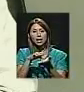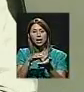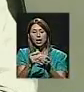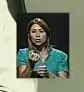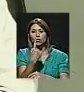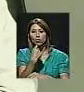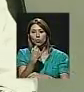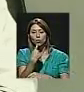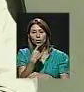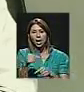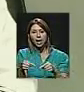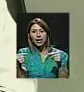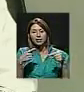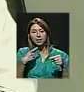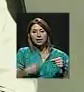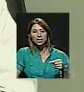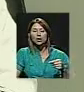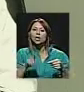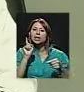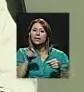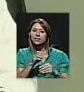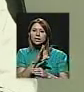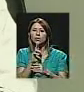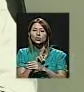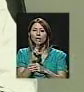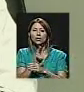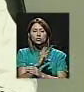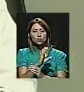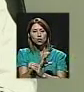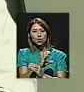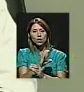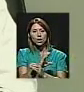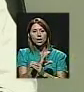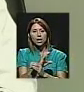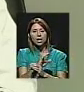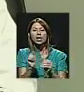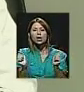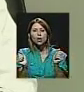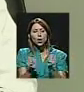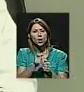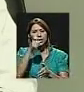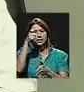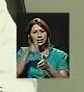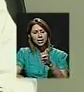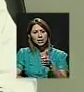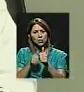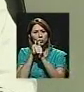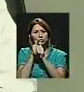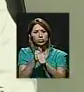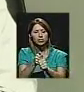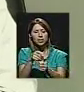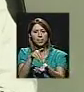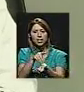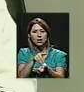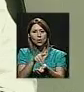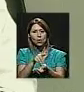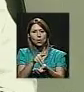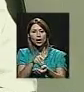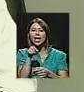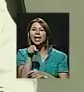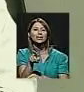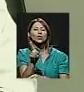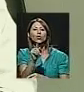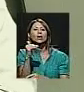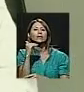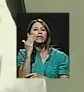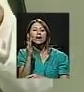los antidepresivos, deben ser usados cuidadosamente y deben ser bajo estricta seguimiento médico. Esto no es como